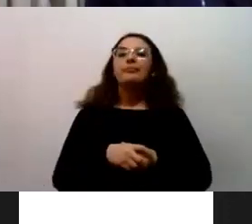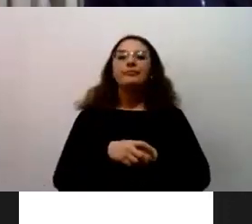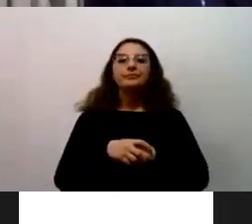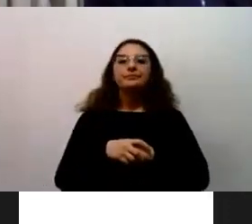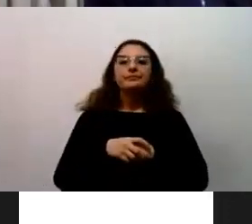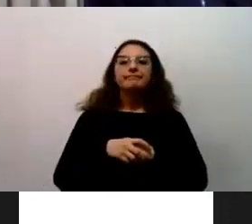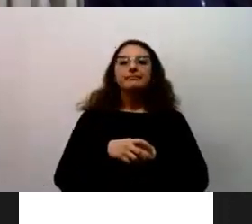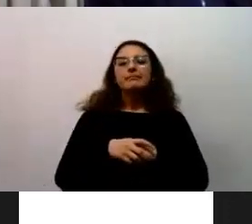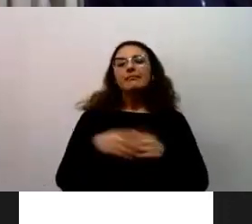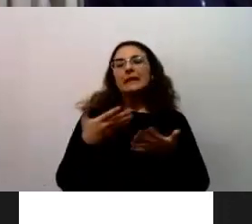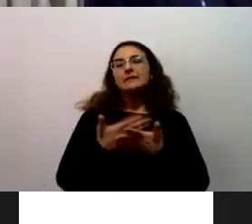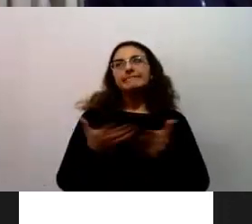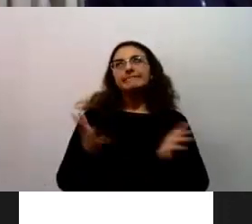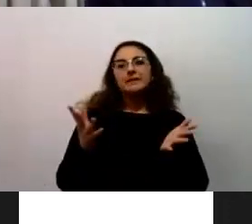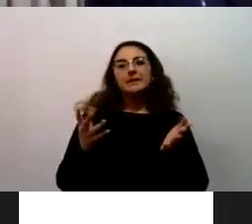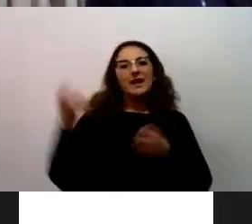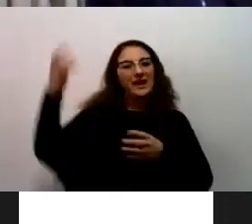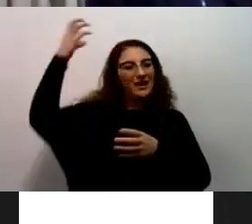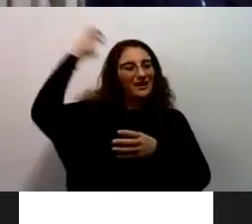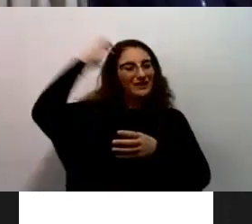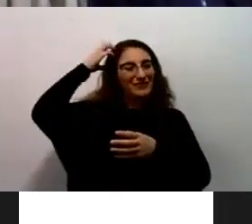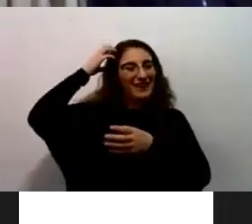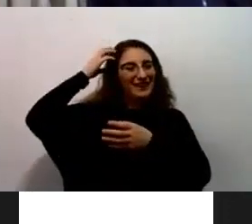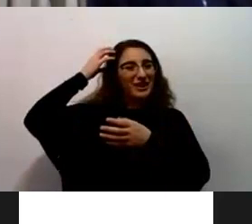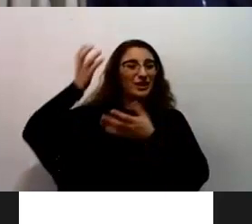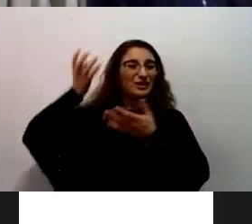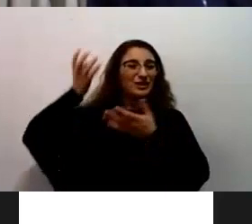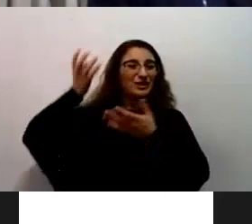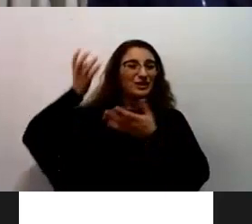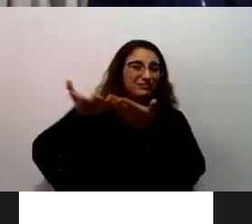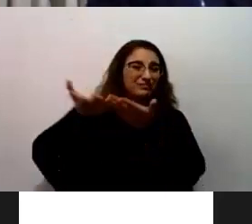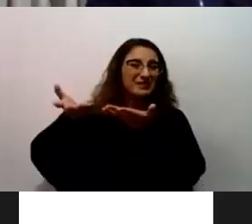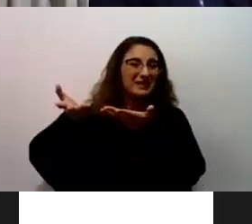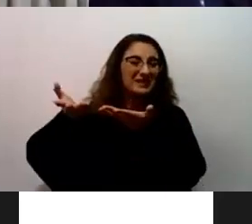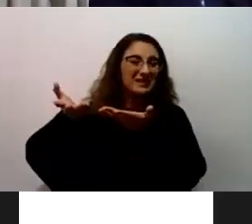Lamentablemente tengo que decirle que los baños no están adaptados para personas con discapacidad motora.